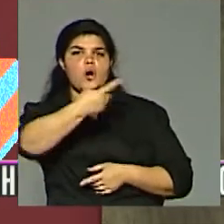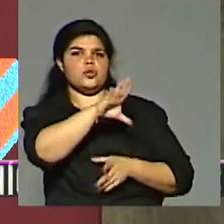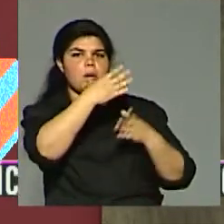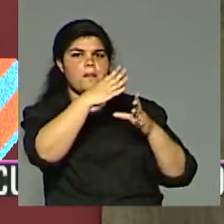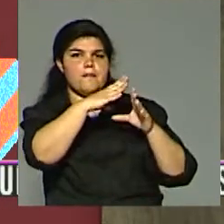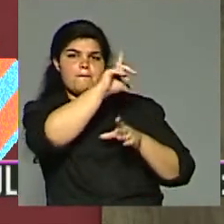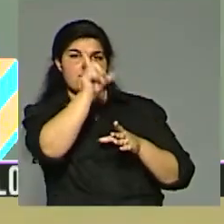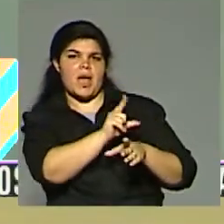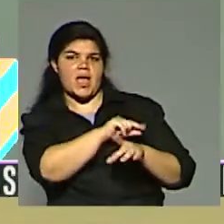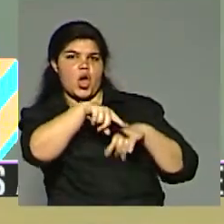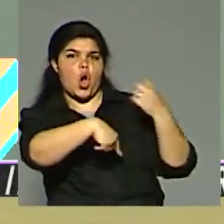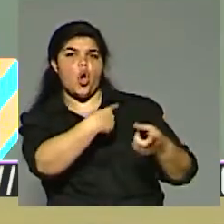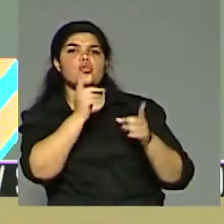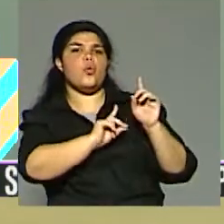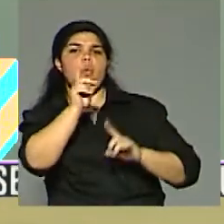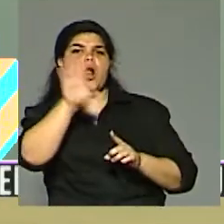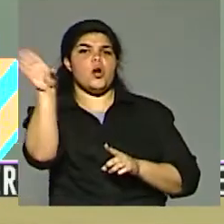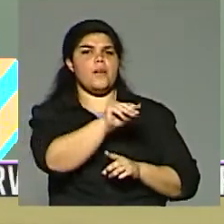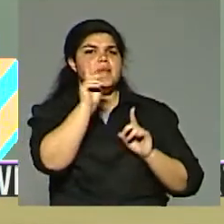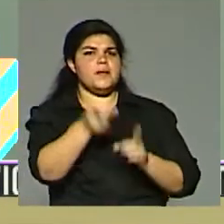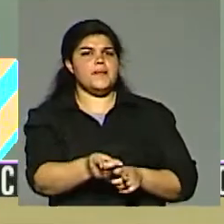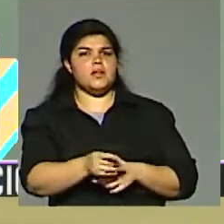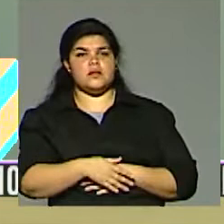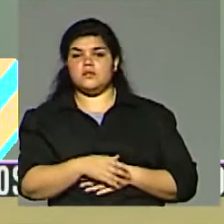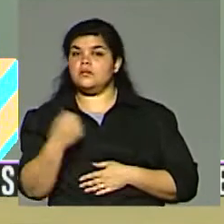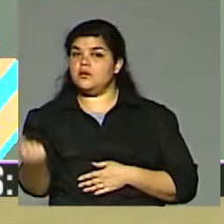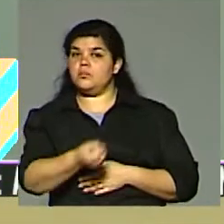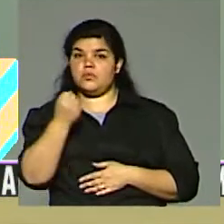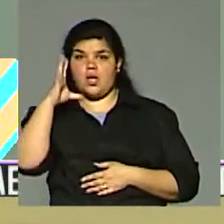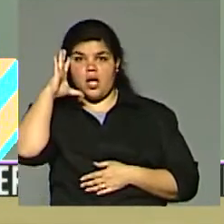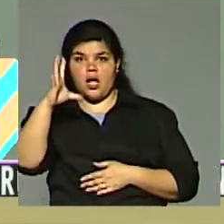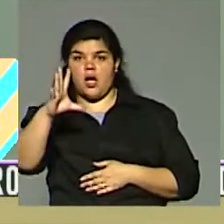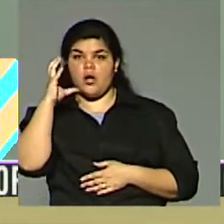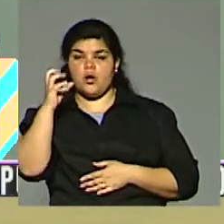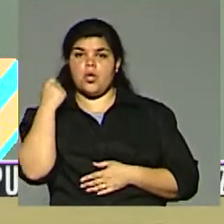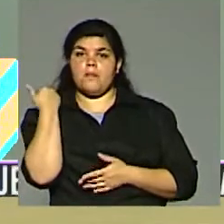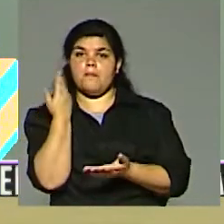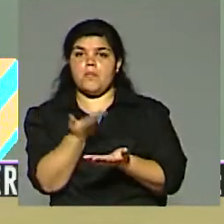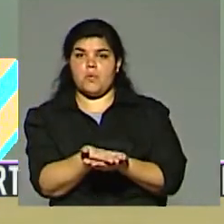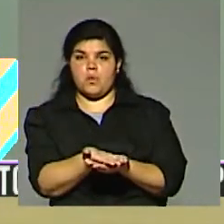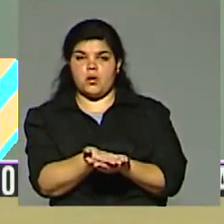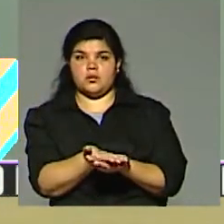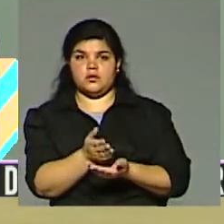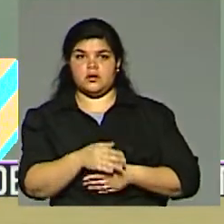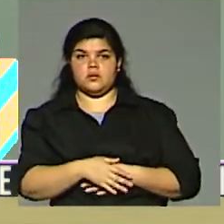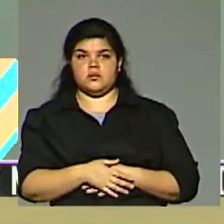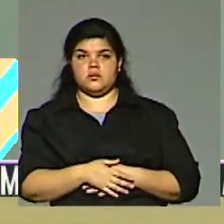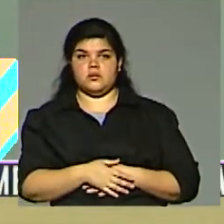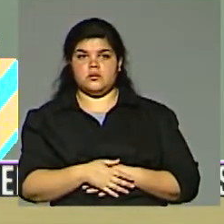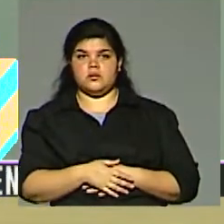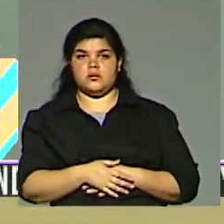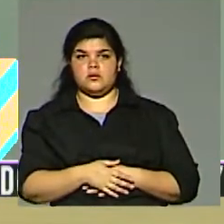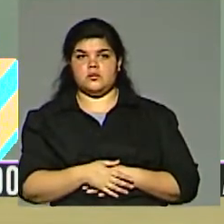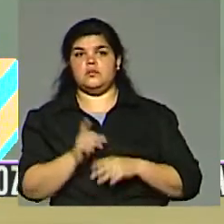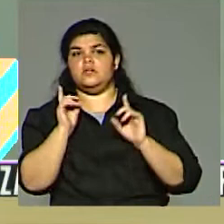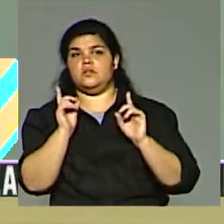mejorar su educación. Esto, recordamos, hay una cosa que es muy importante y con estas propuestas metodológicas que muchas veces, por